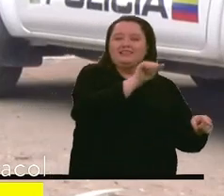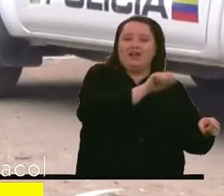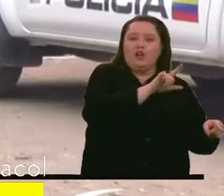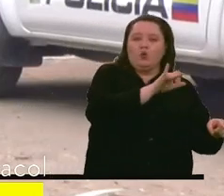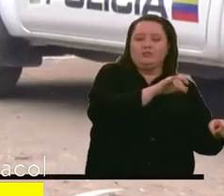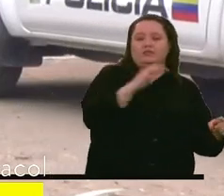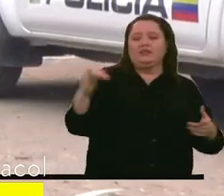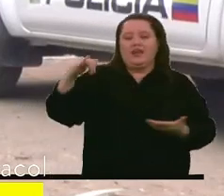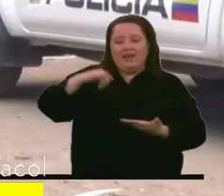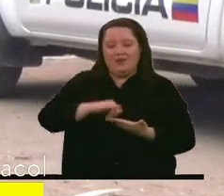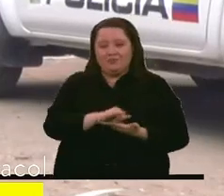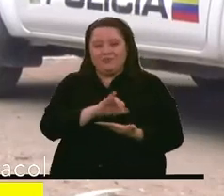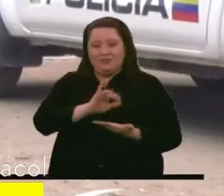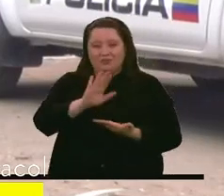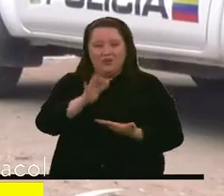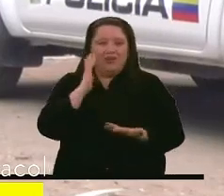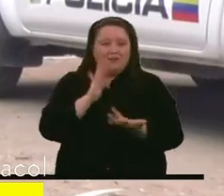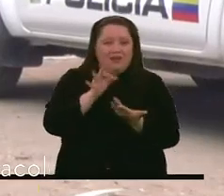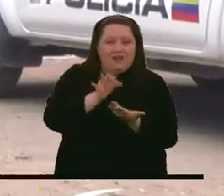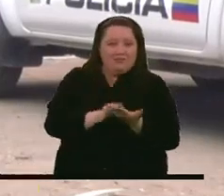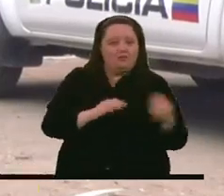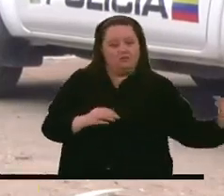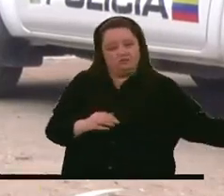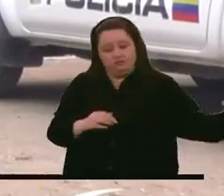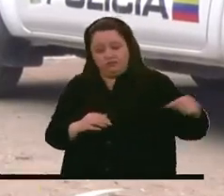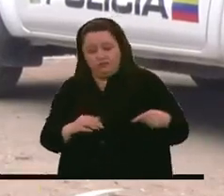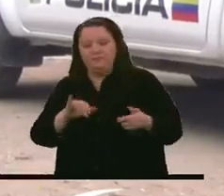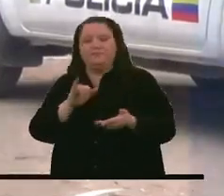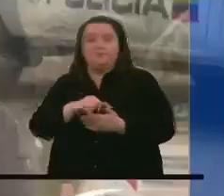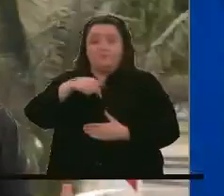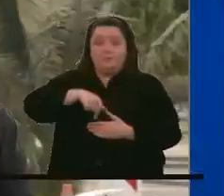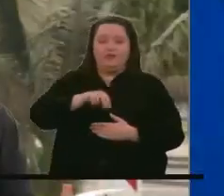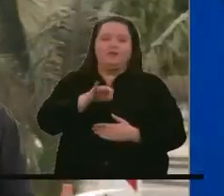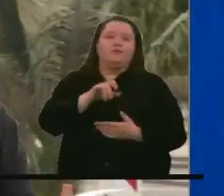aeropuerto Benito Salas de la capital huilense. Desde Neiva, Belcy Trujillo, Noticias Caracol.